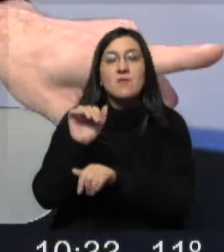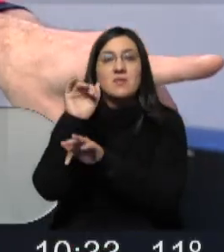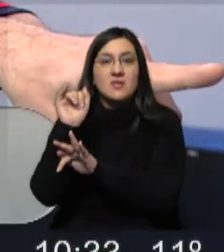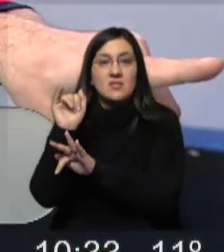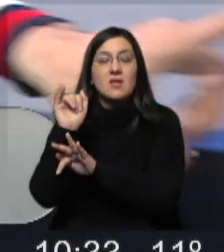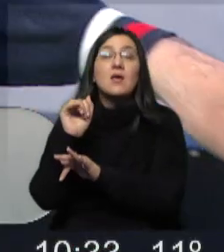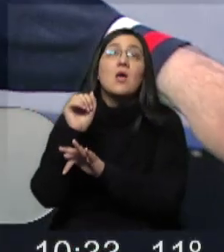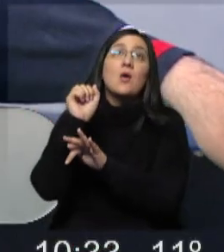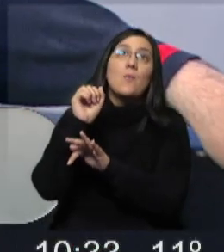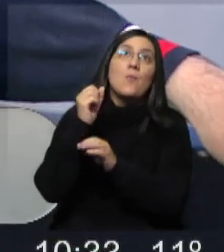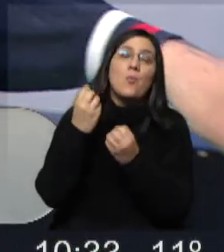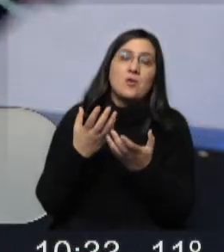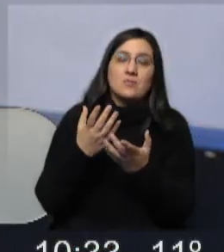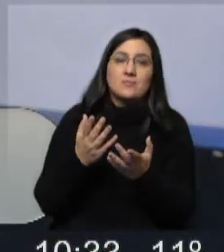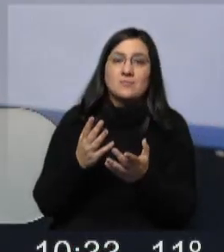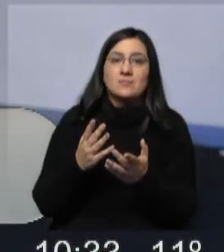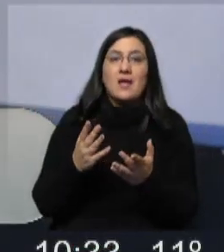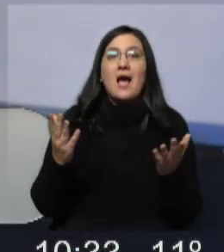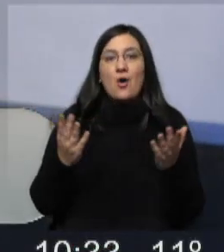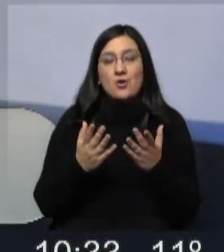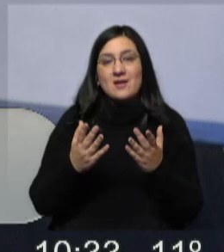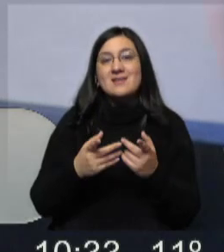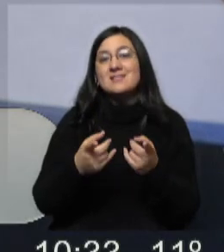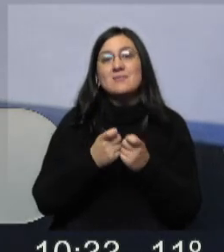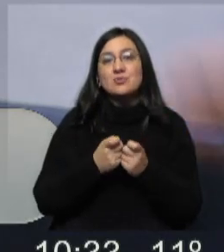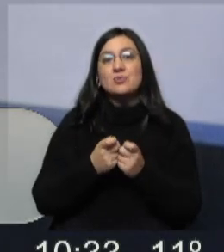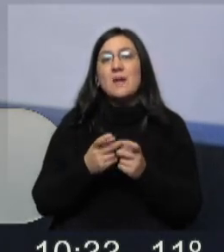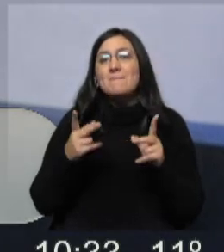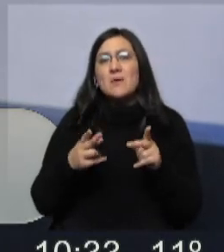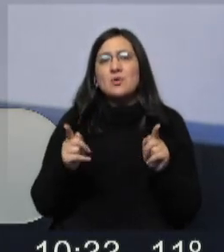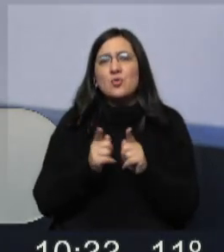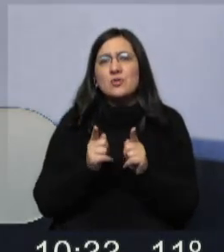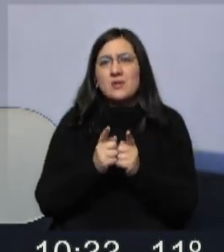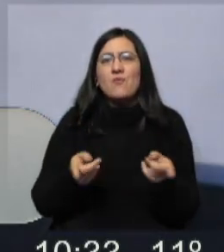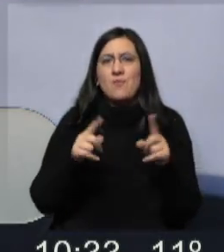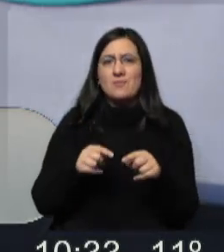dejemos esa pregunta. Mil. Dejemos esa pregunta picando. Vamos a hacer, necesitamos hacer una pequeñita pausa, ya volvemos. ¿Cómo no?